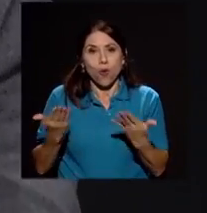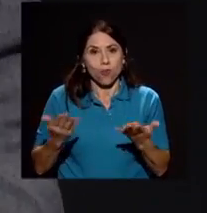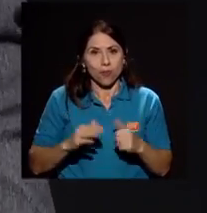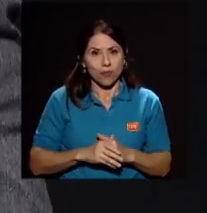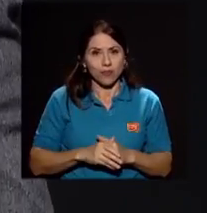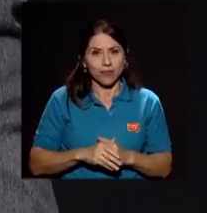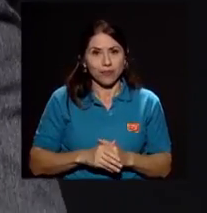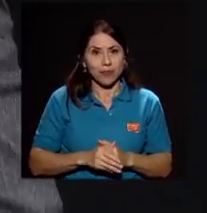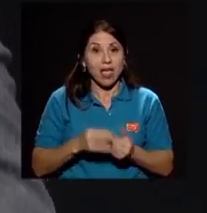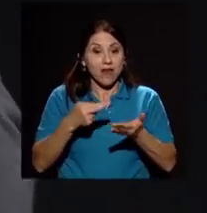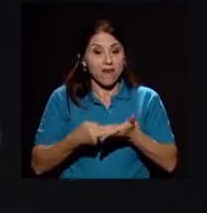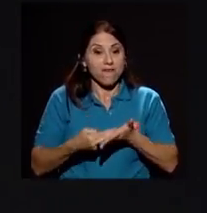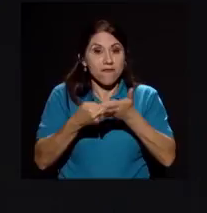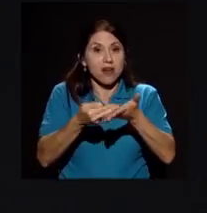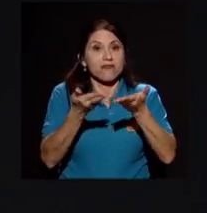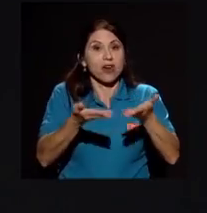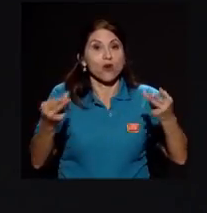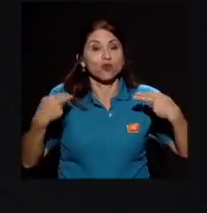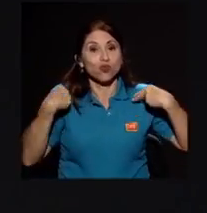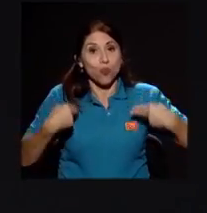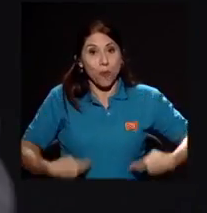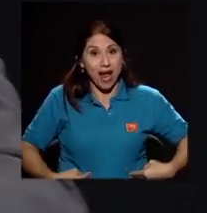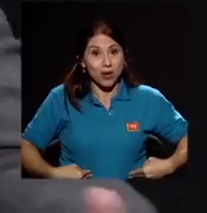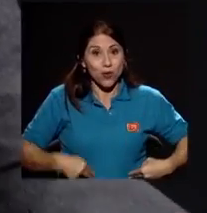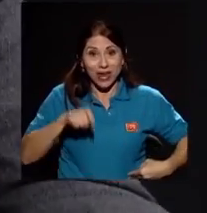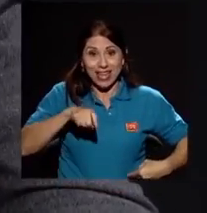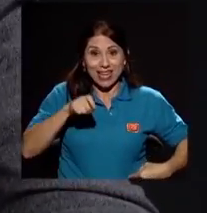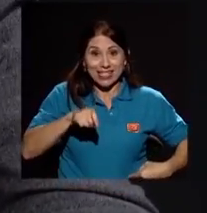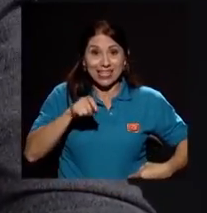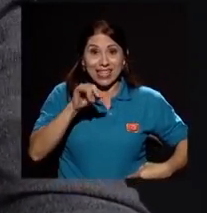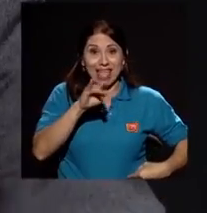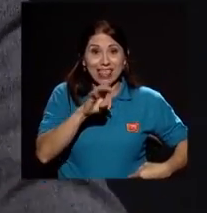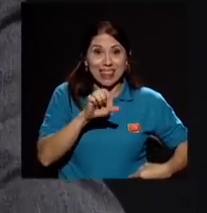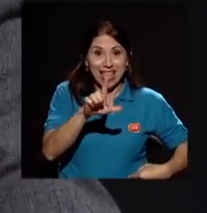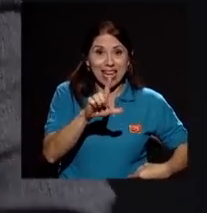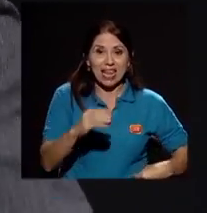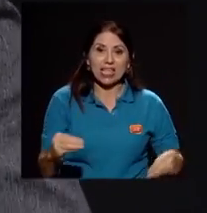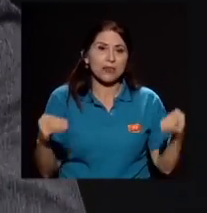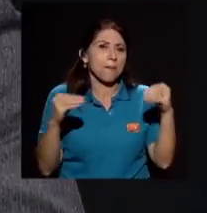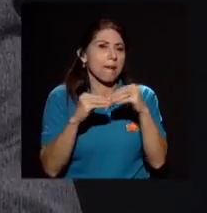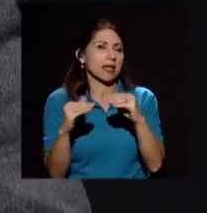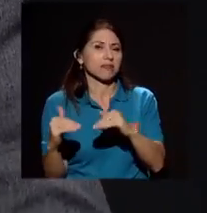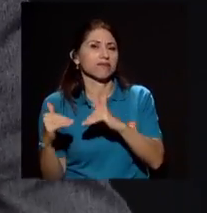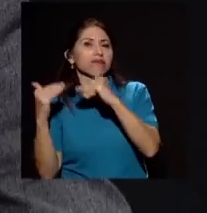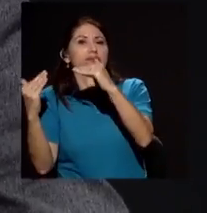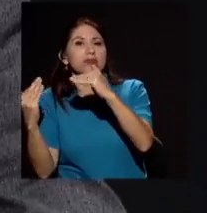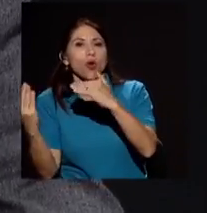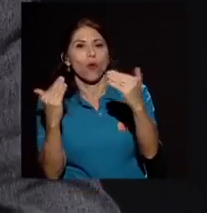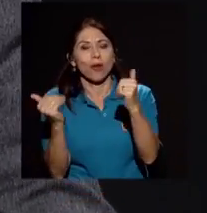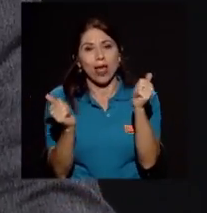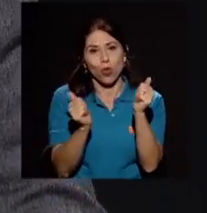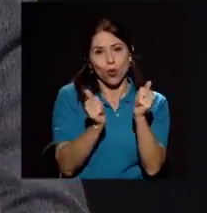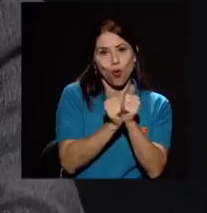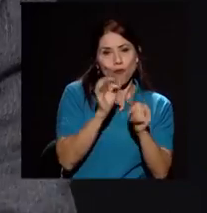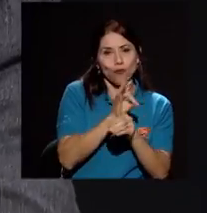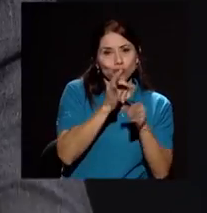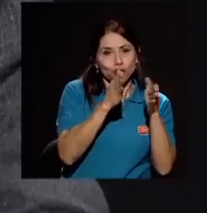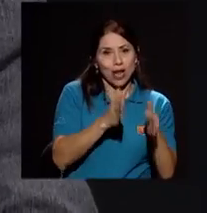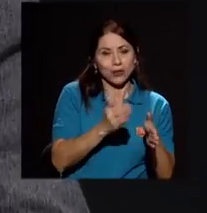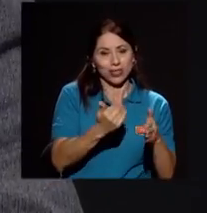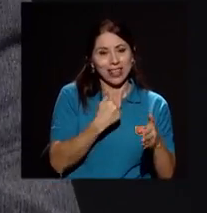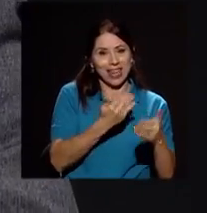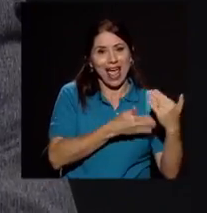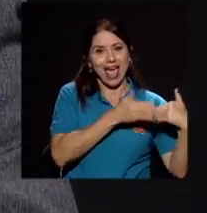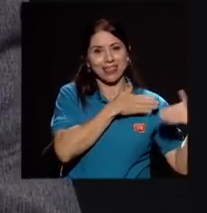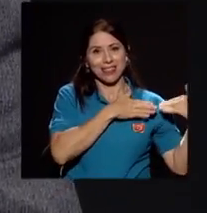humano que inter necesita es muchísimo de mayor calificación que el que tenía antes entonces bueno lo que hicimos